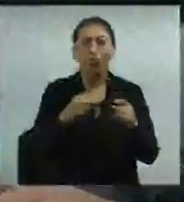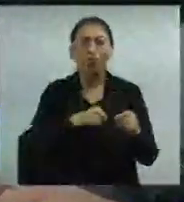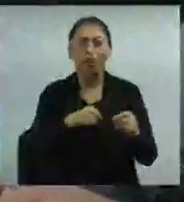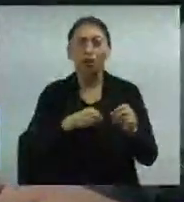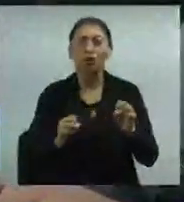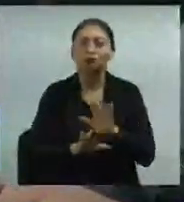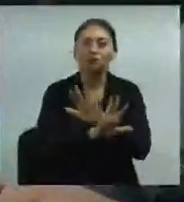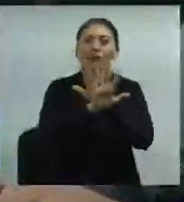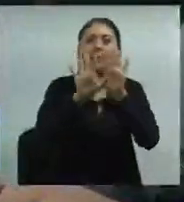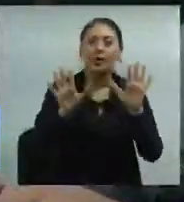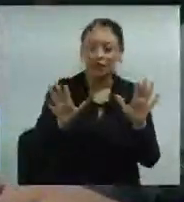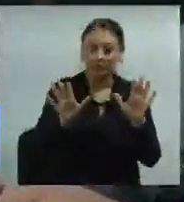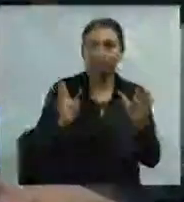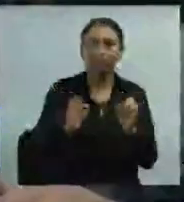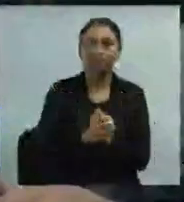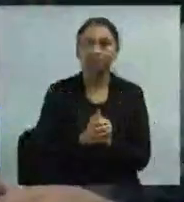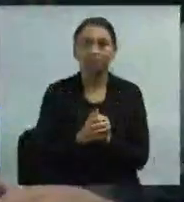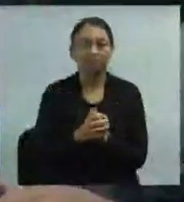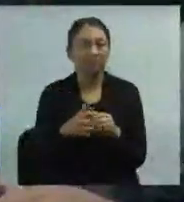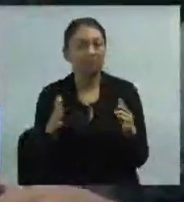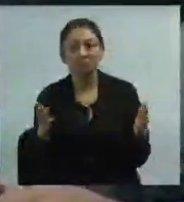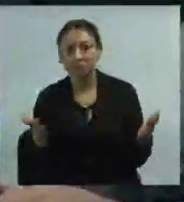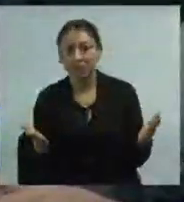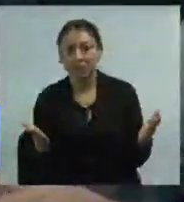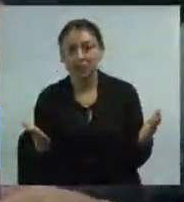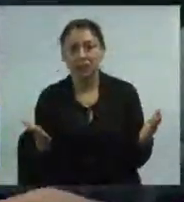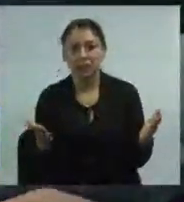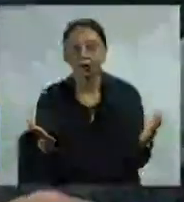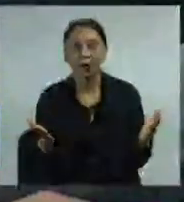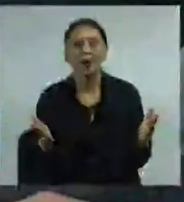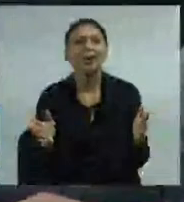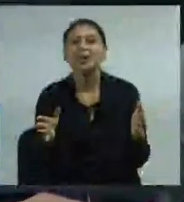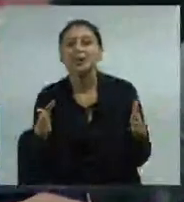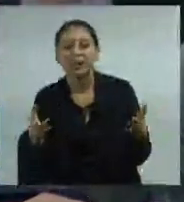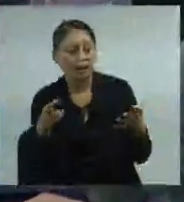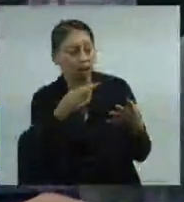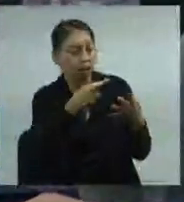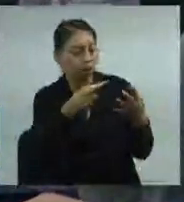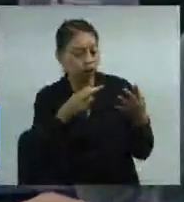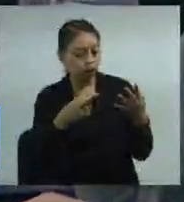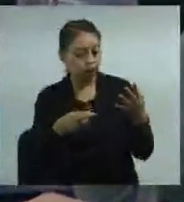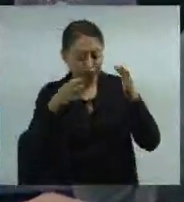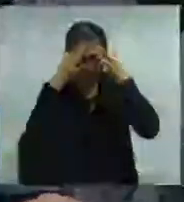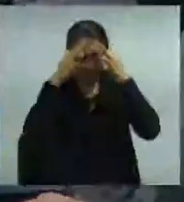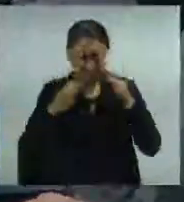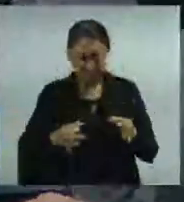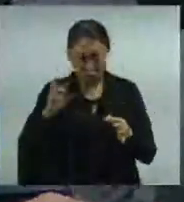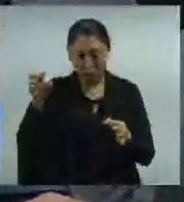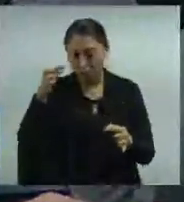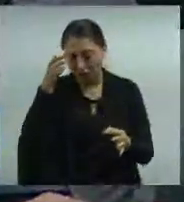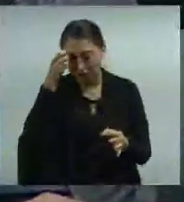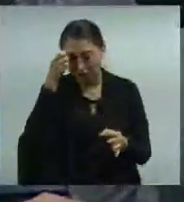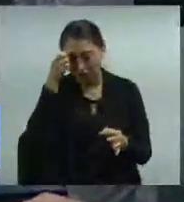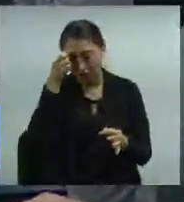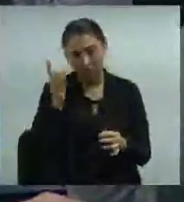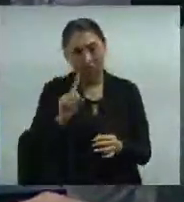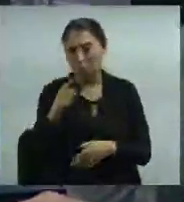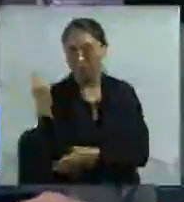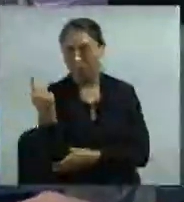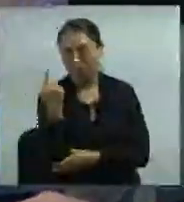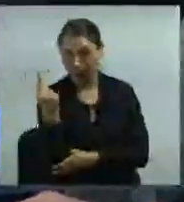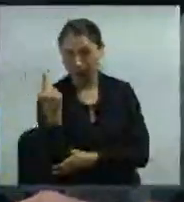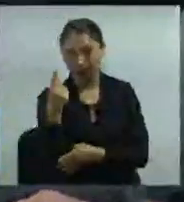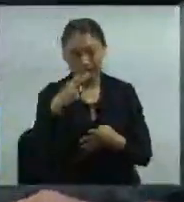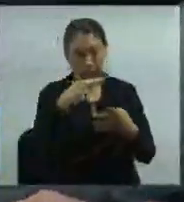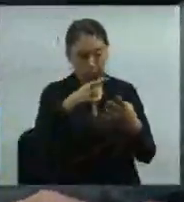algo. Al final, lo que se califica en la decisión política no vale. La calificación